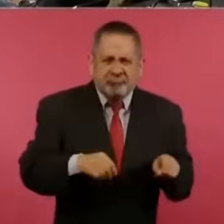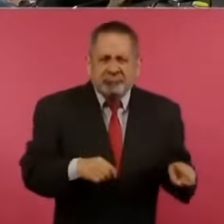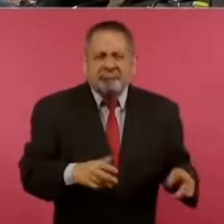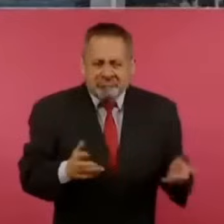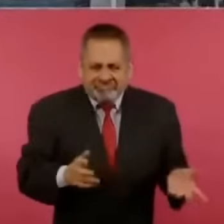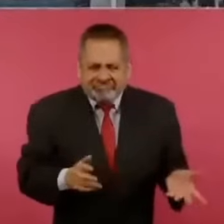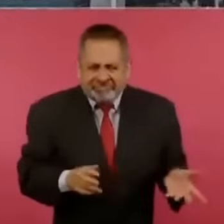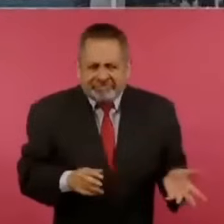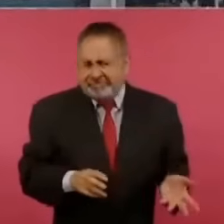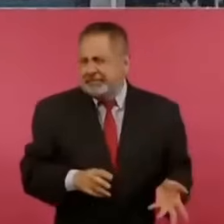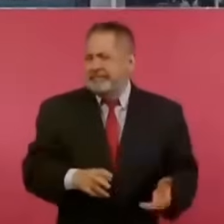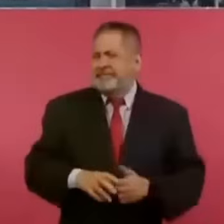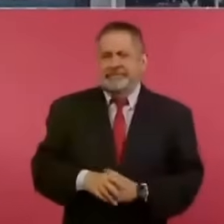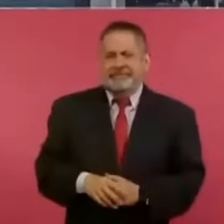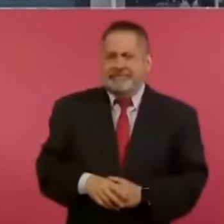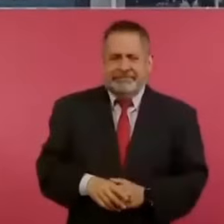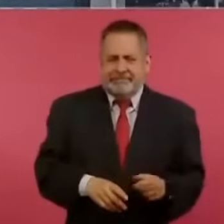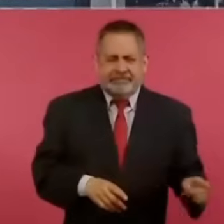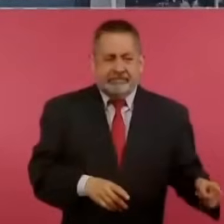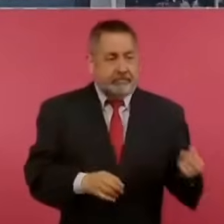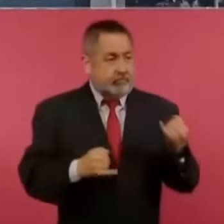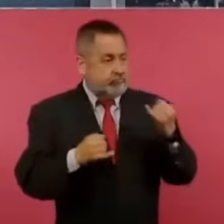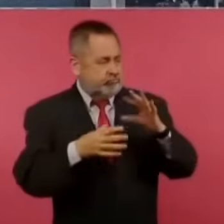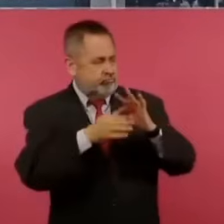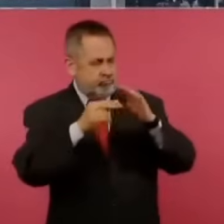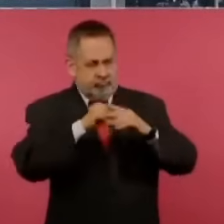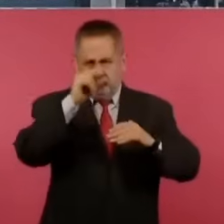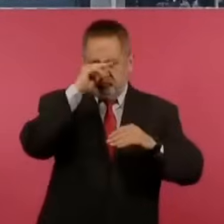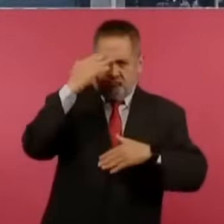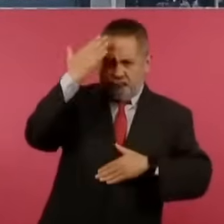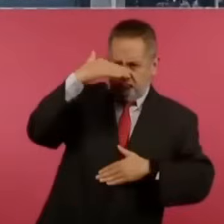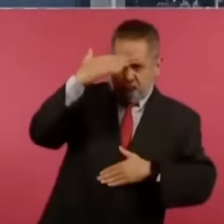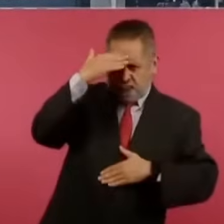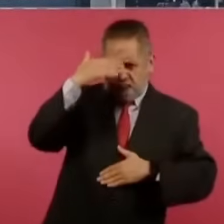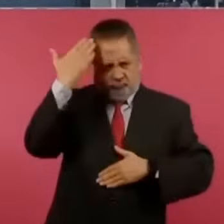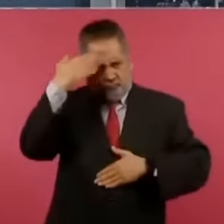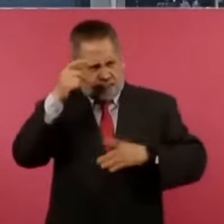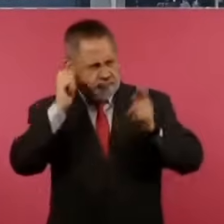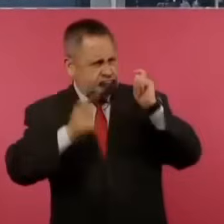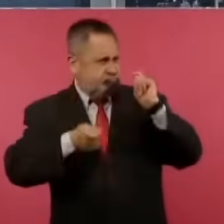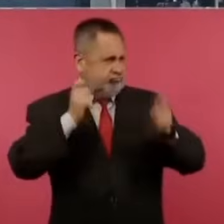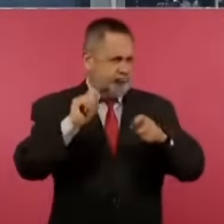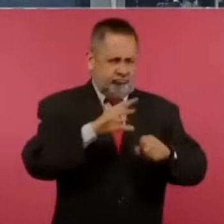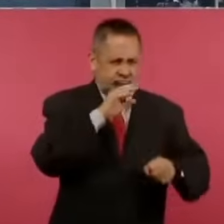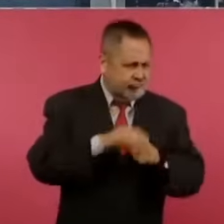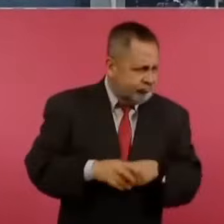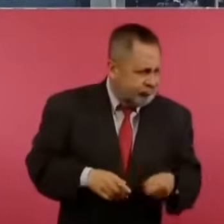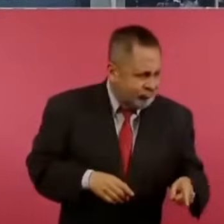de los ideólogos del conservadurismo.